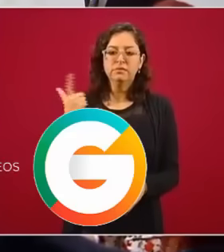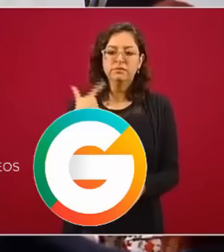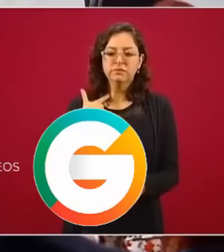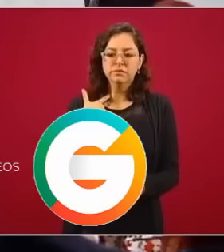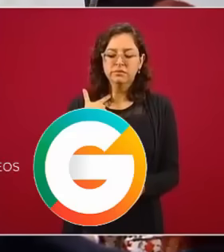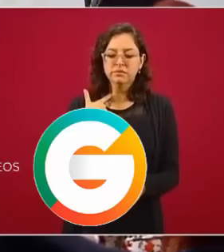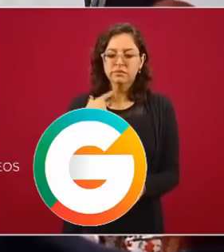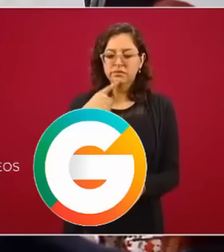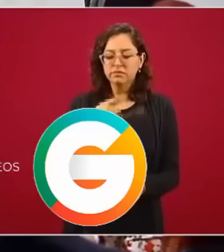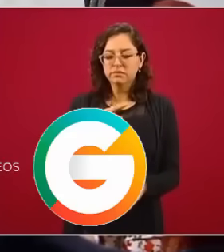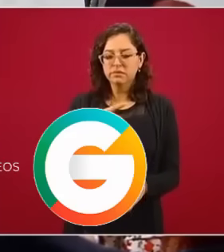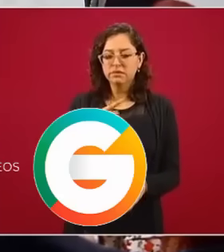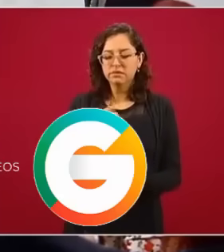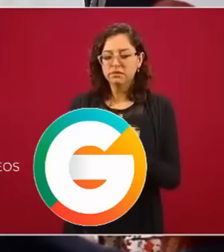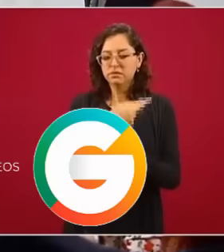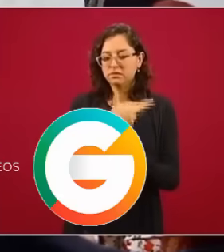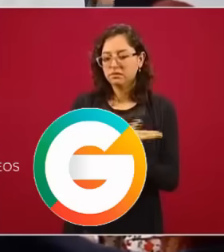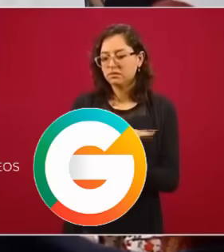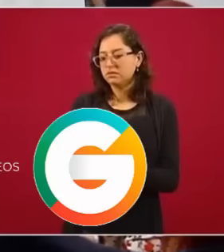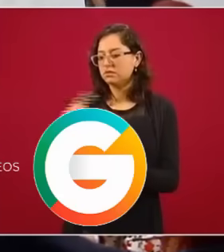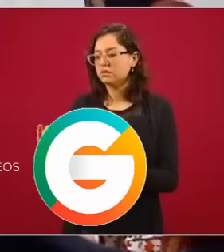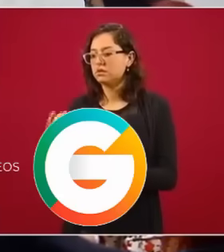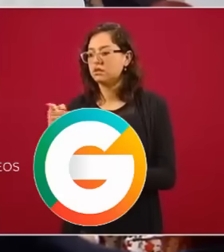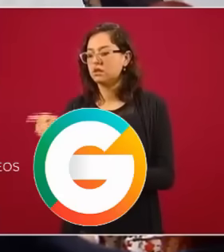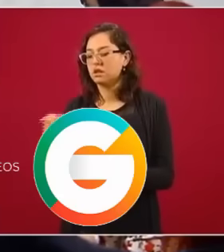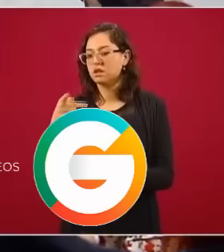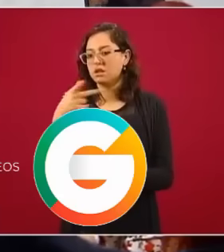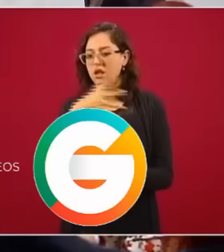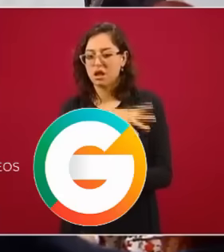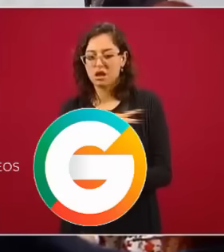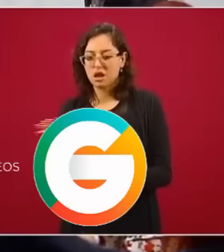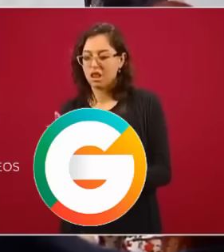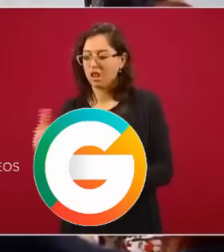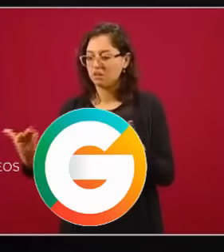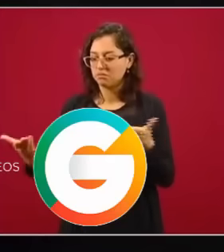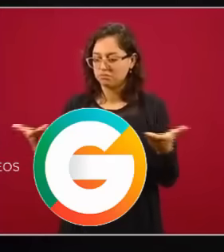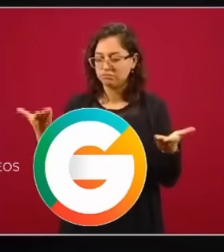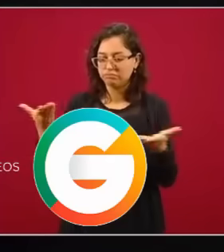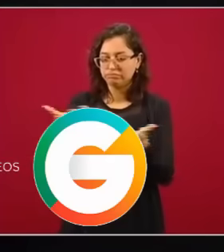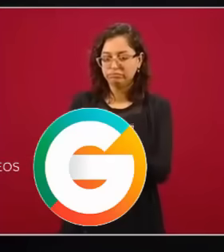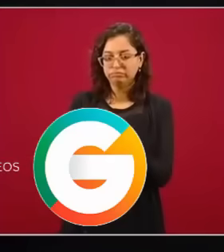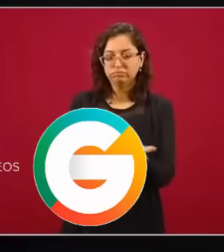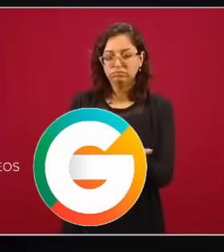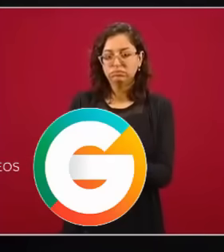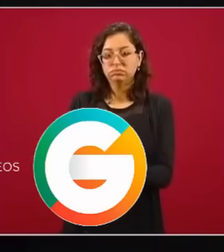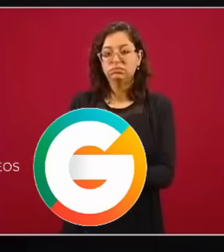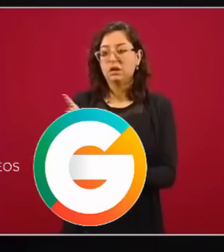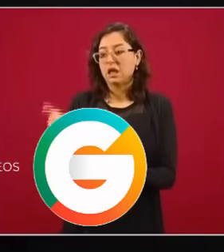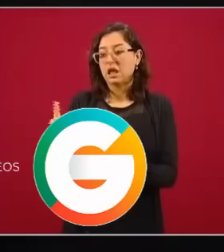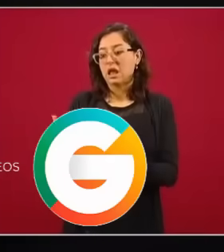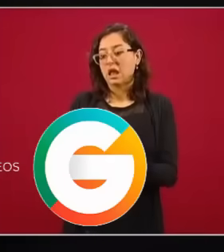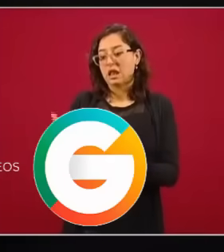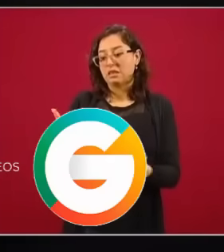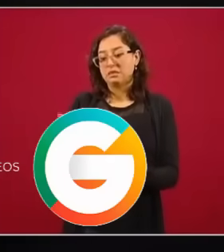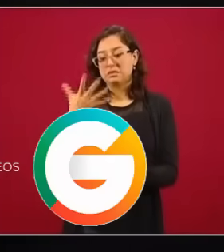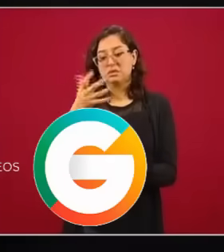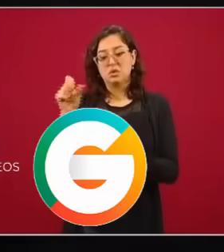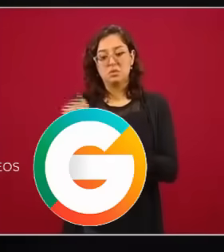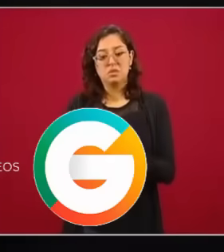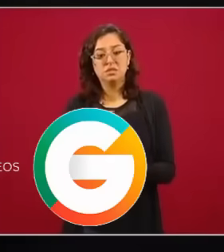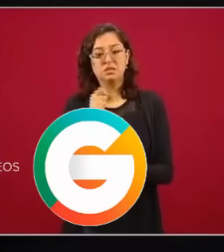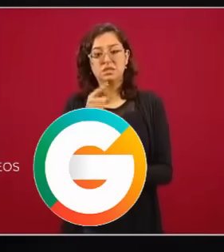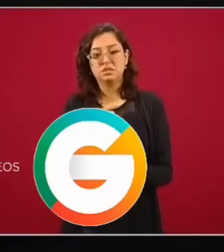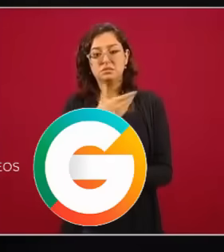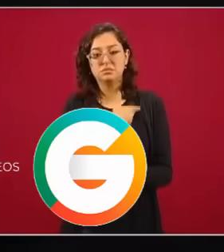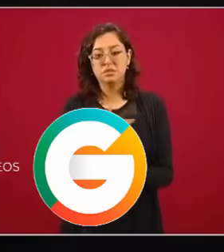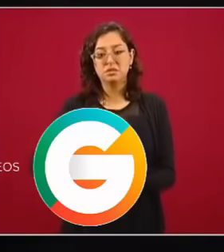Seguridad Pública y las declaraciones del general Ángeles de Aguajare, presidente? Él ya le había informado a Felipe Calderón 5 meses después de tomar protesta